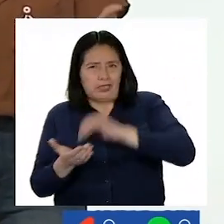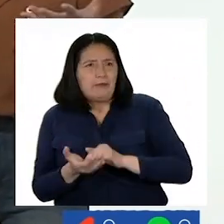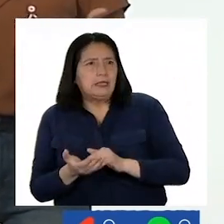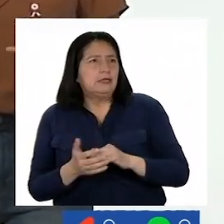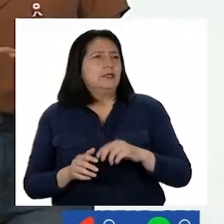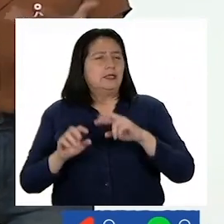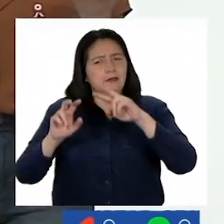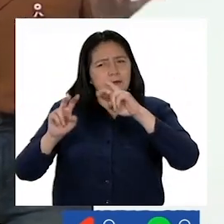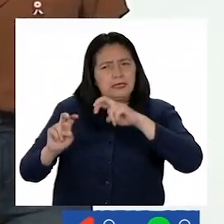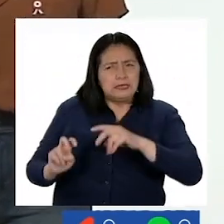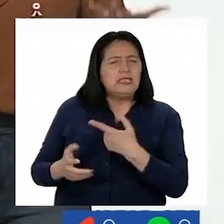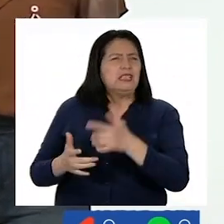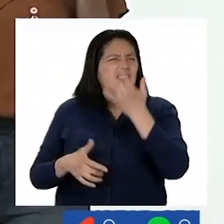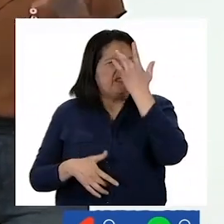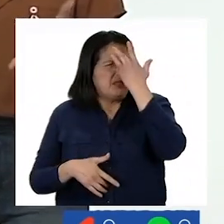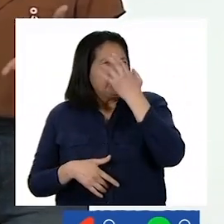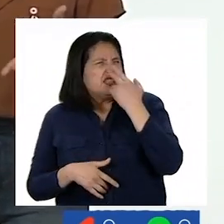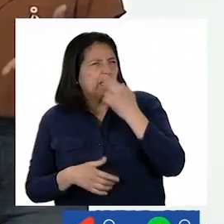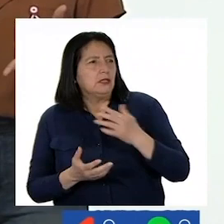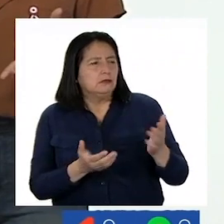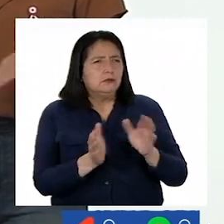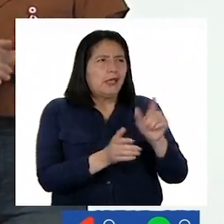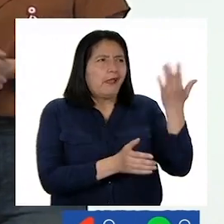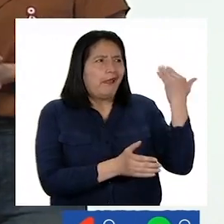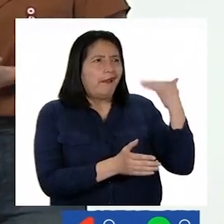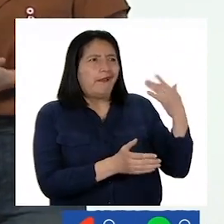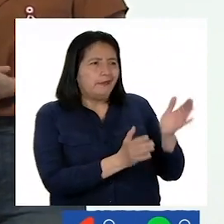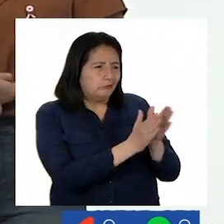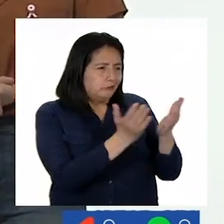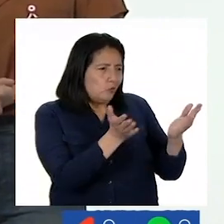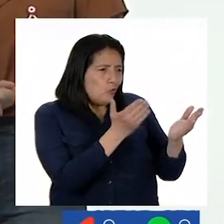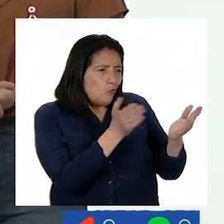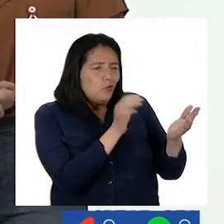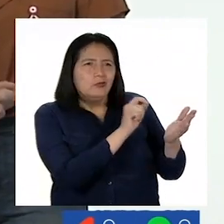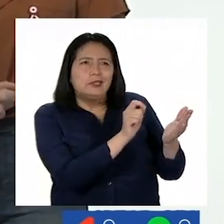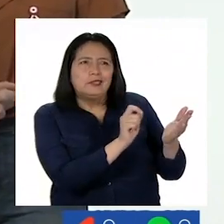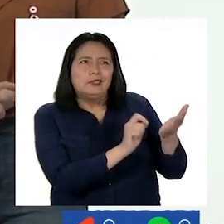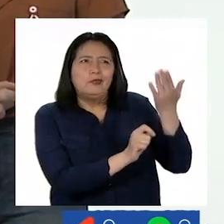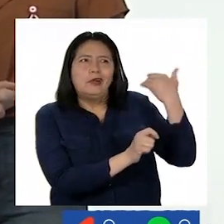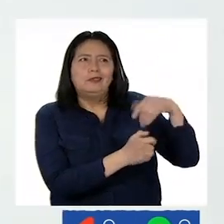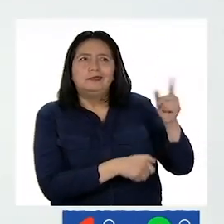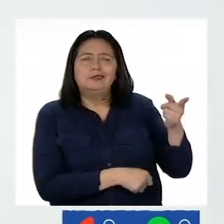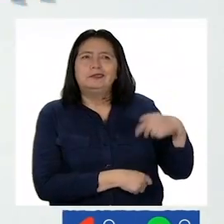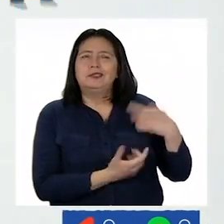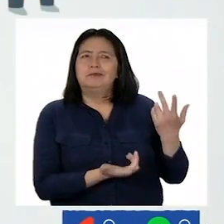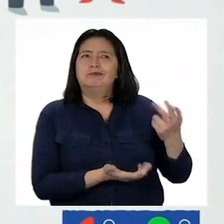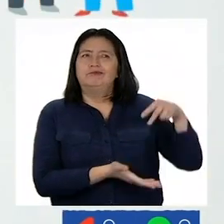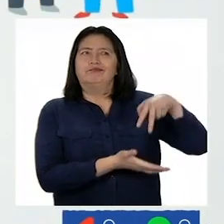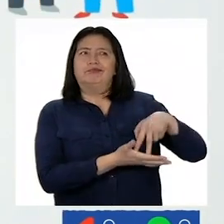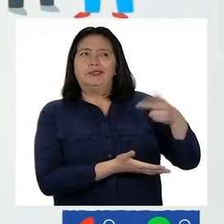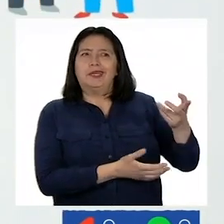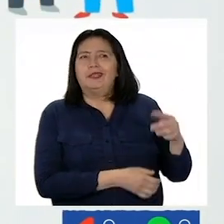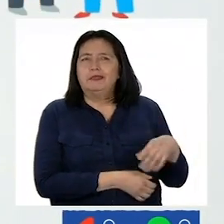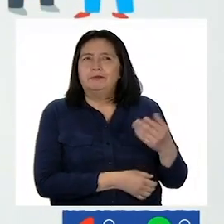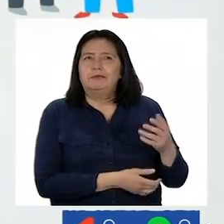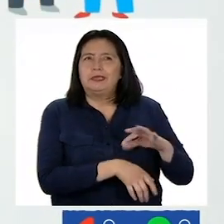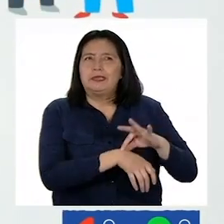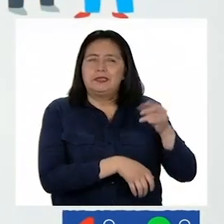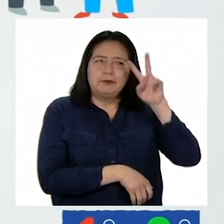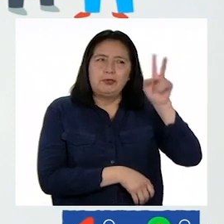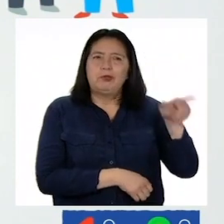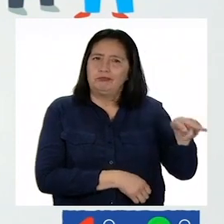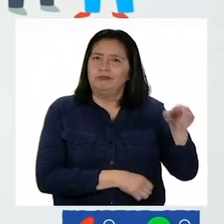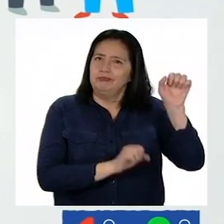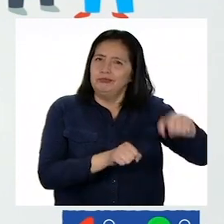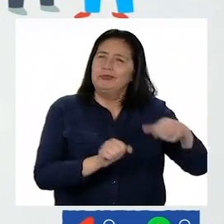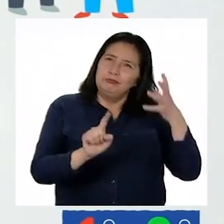esta extraña enfermedad, siguiendo los pasos de este héroe de la medicina peruana. Daniel Alcides Carrión cumplió